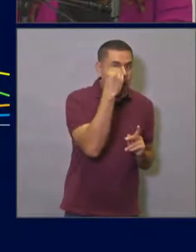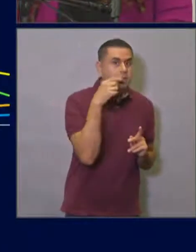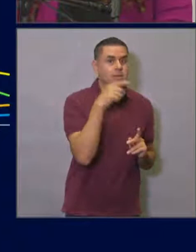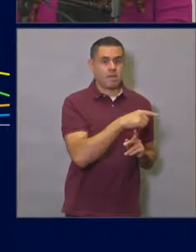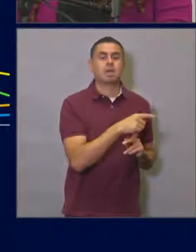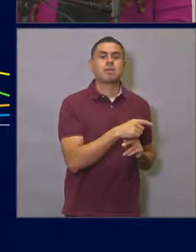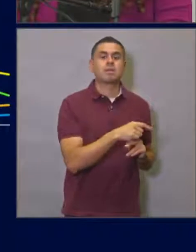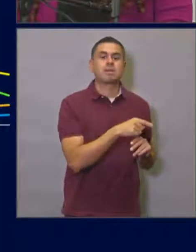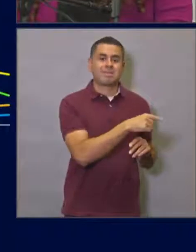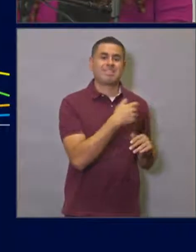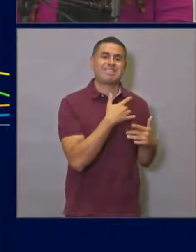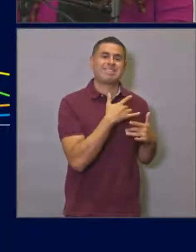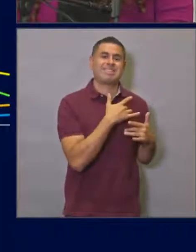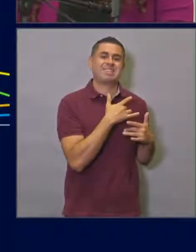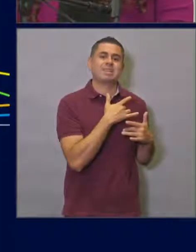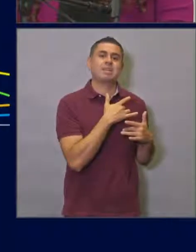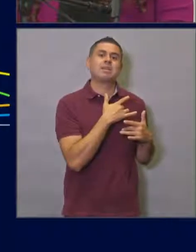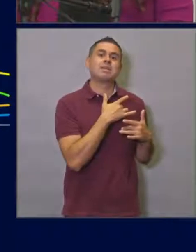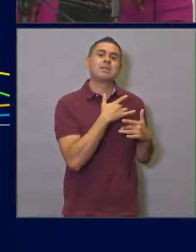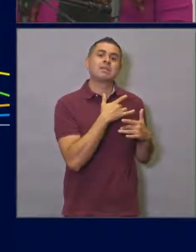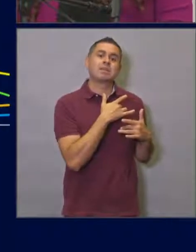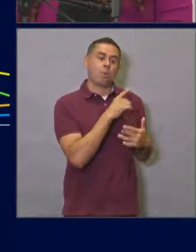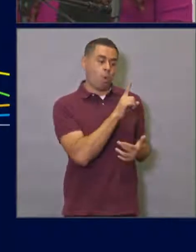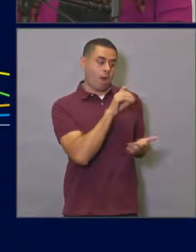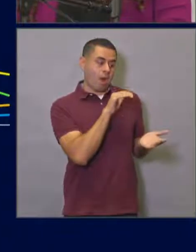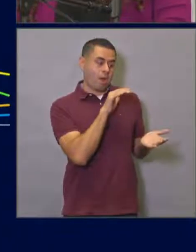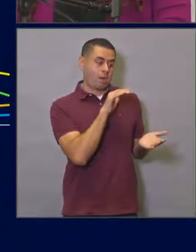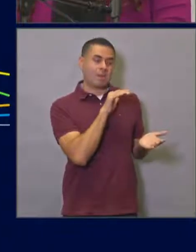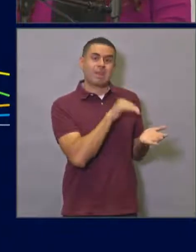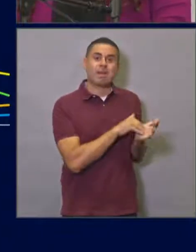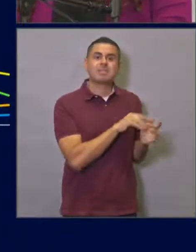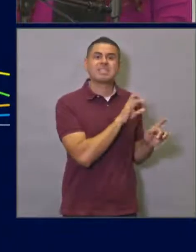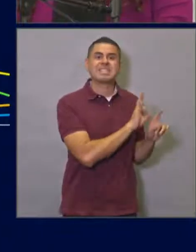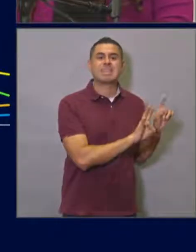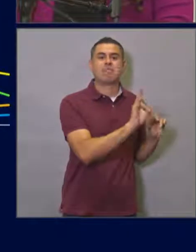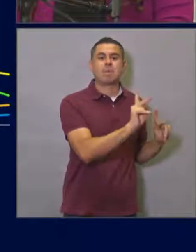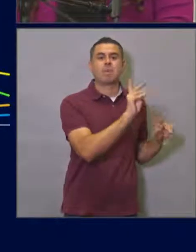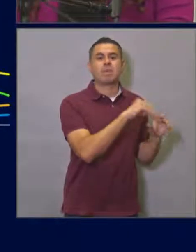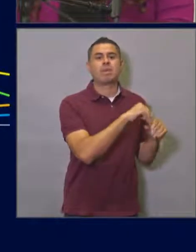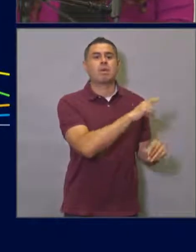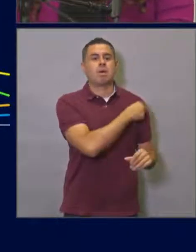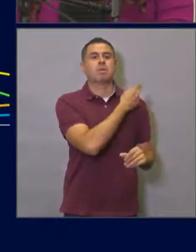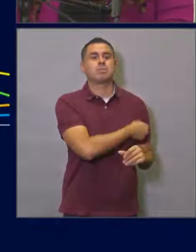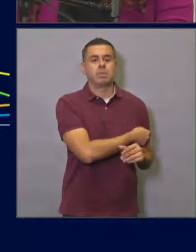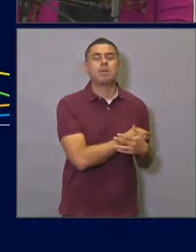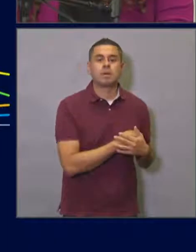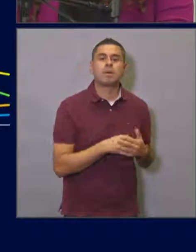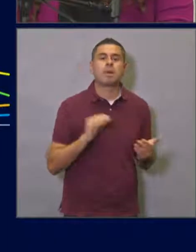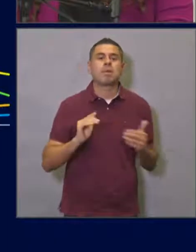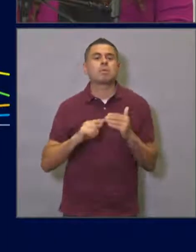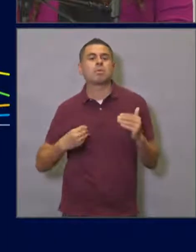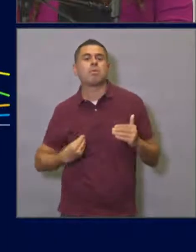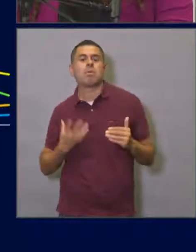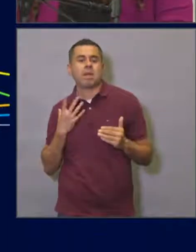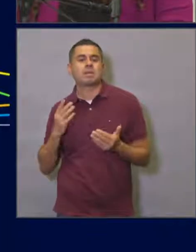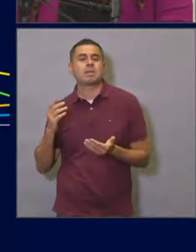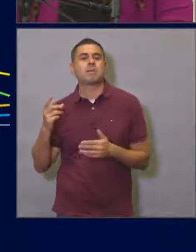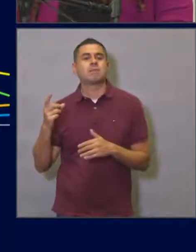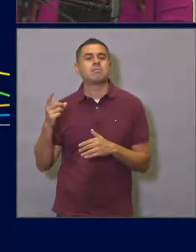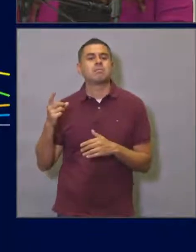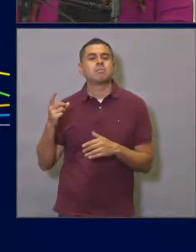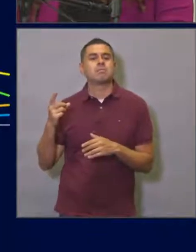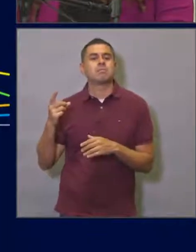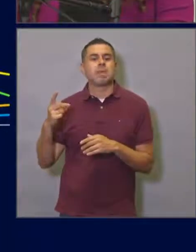7 por por cada 100,000 personas. Al 10 de octubre, las